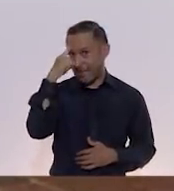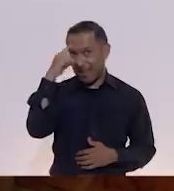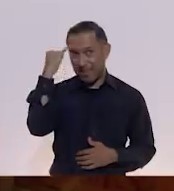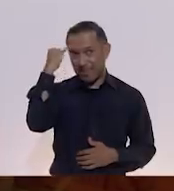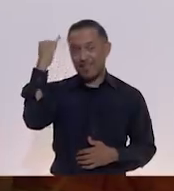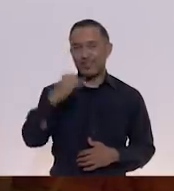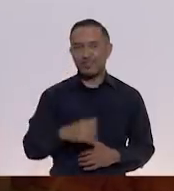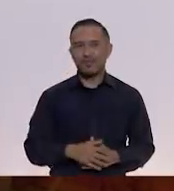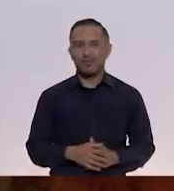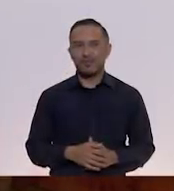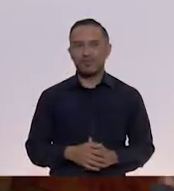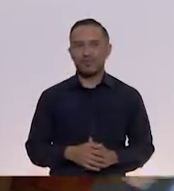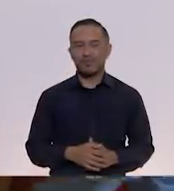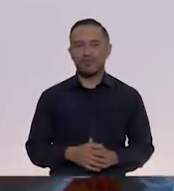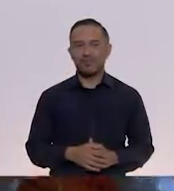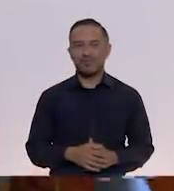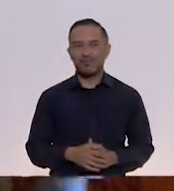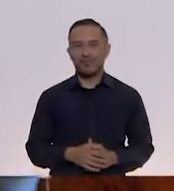Tararara.